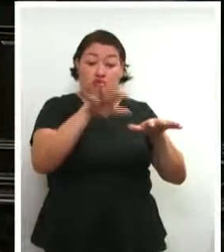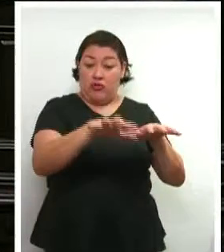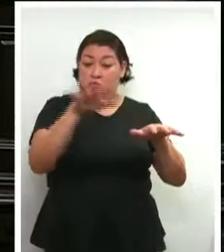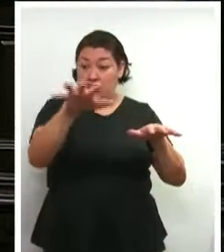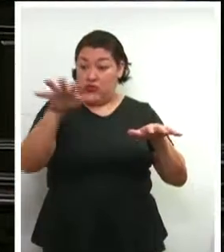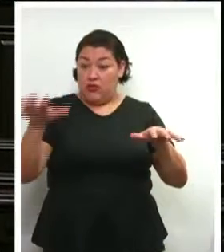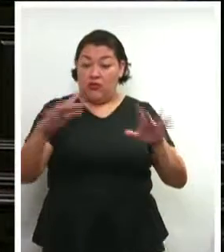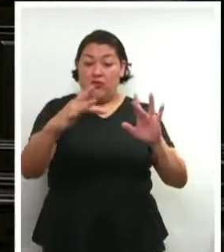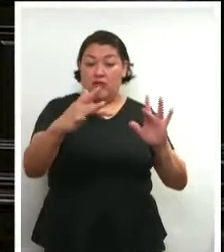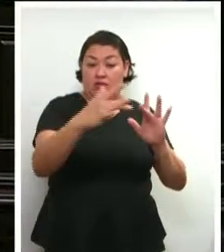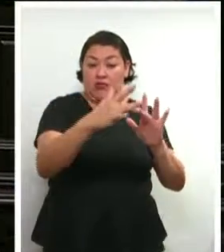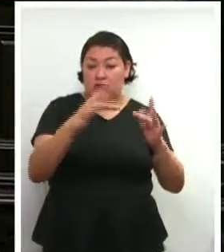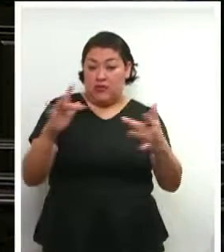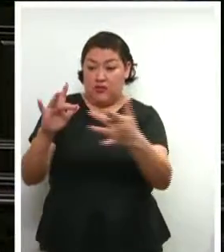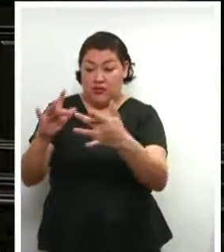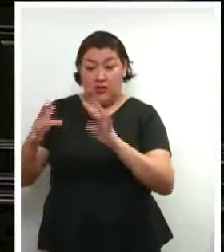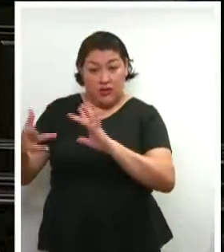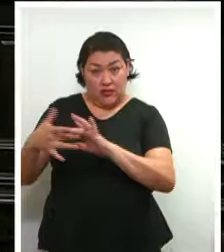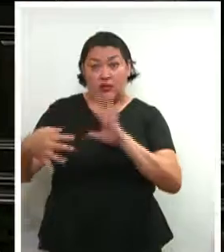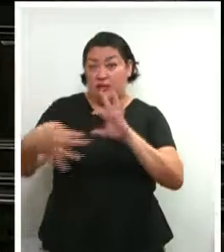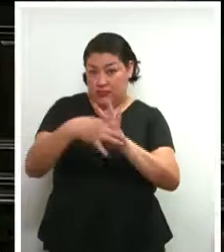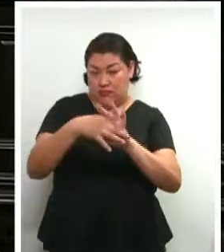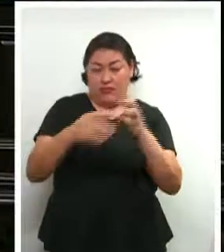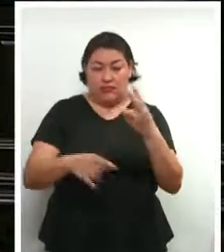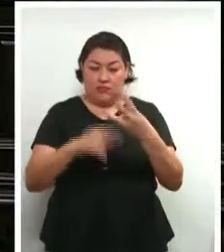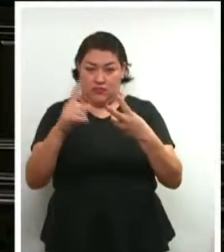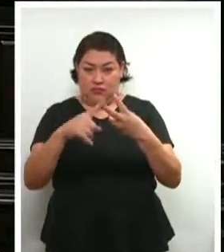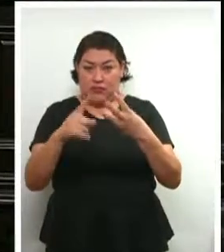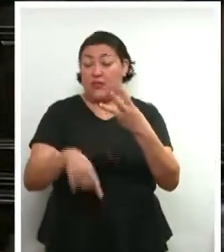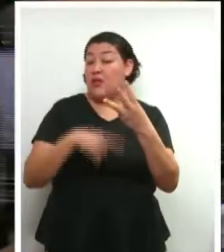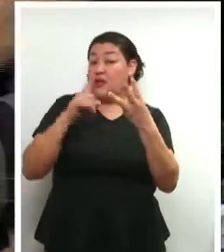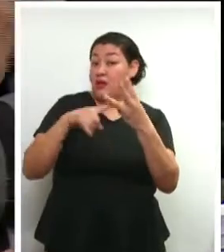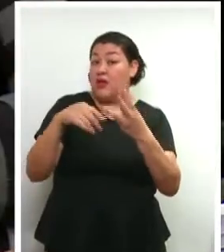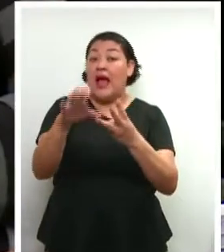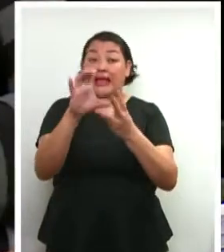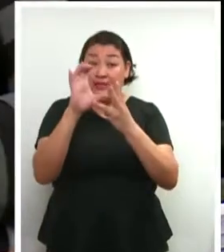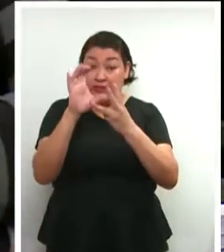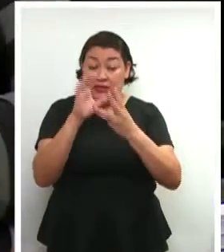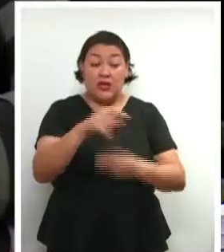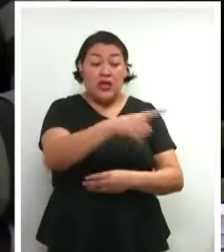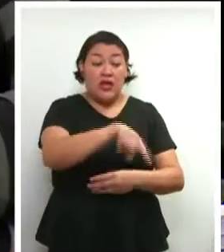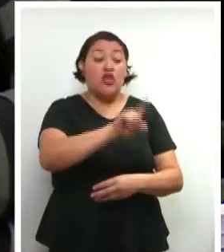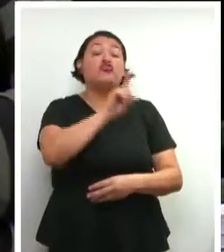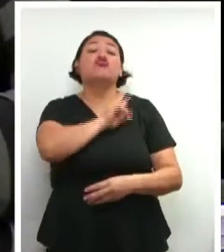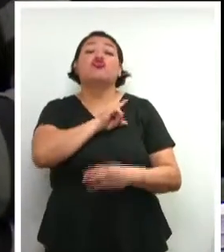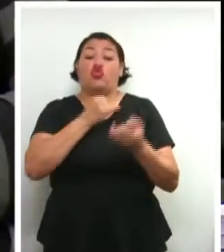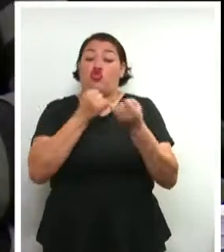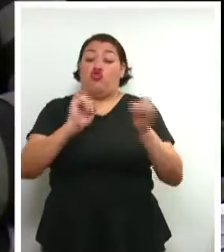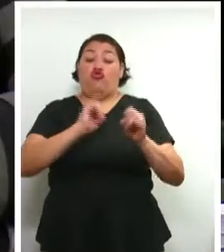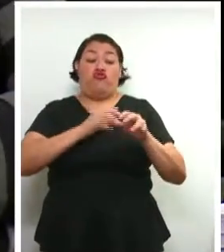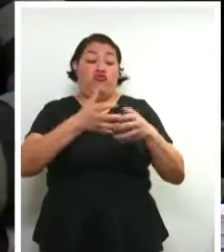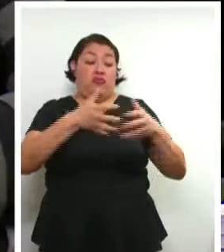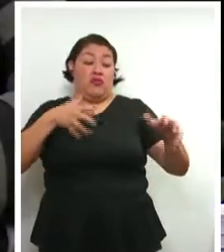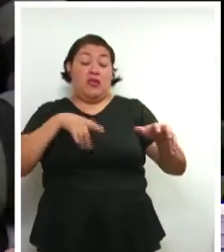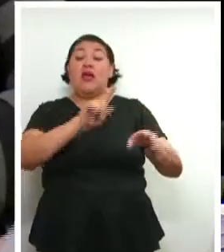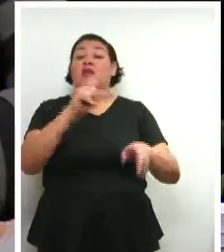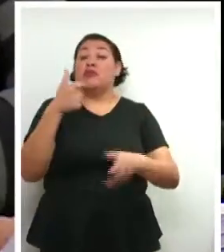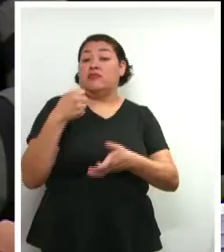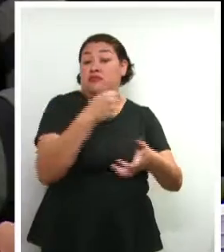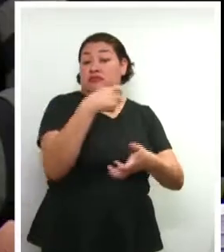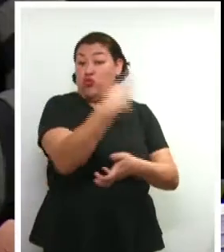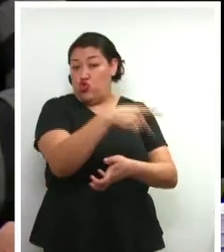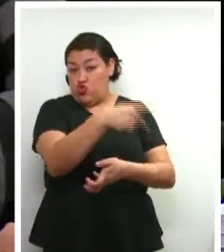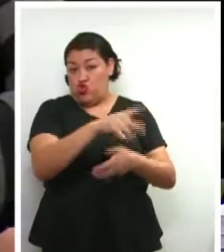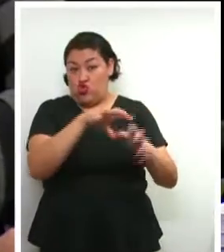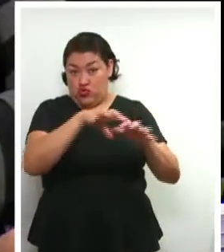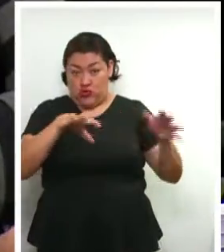Estado relación coordinada. Inciso C, deben contar con autonomía e independencia funcional y financiera. Inciso D,